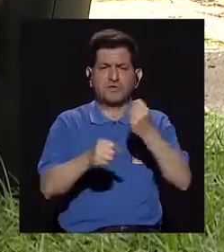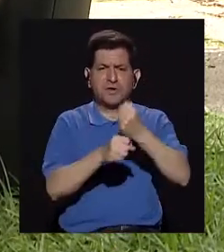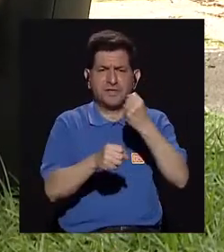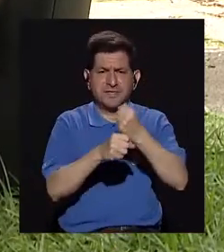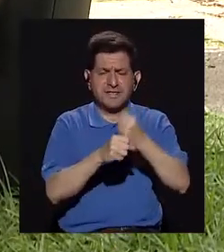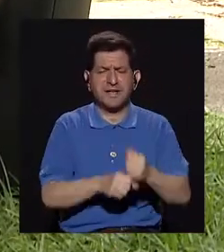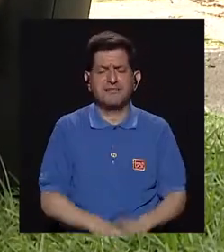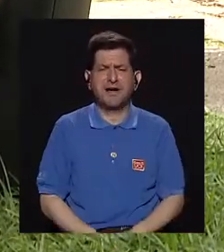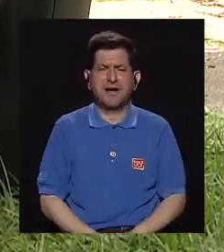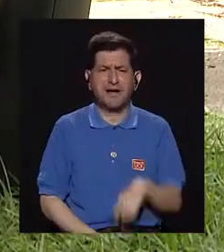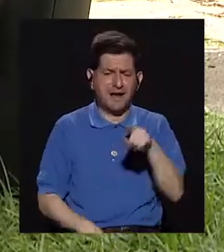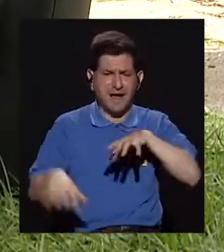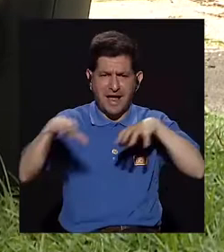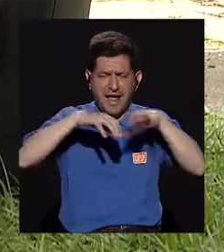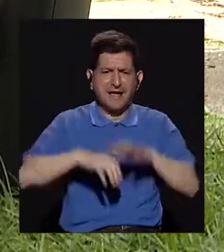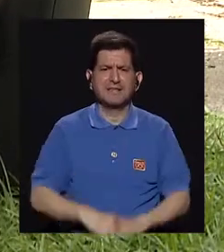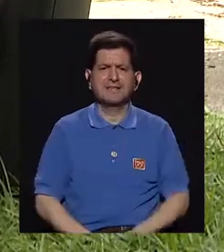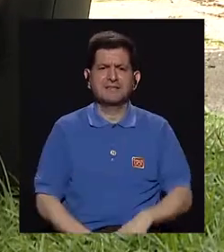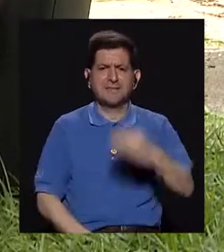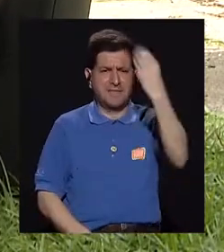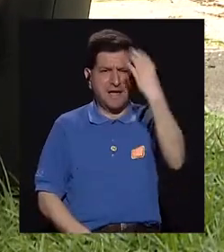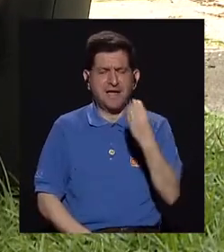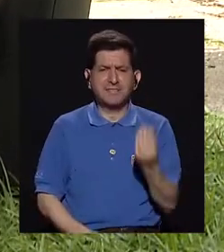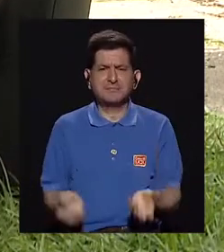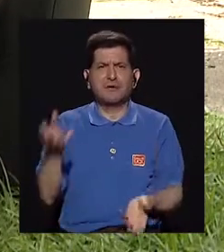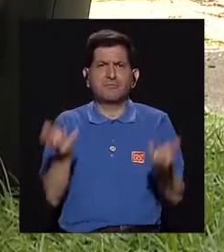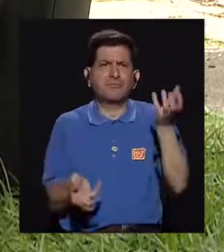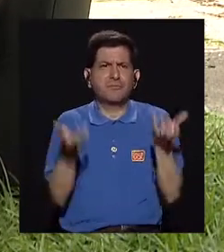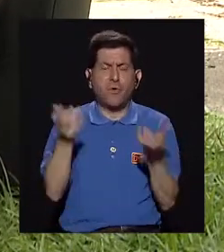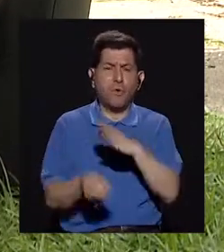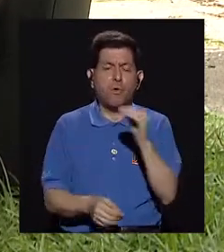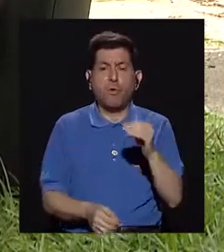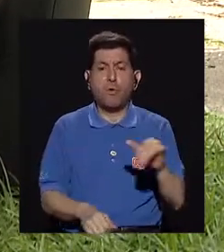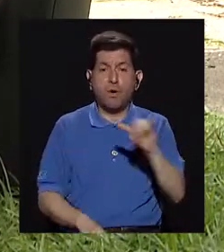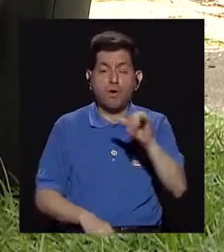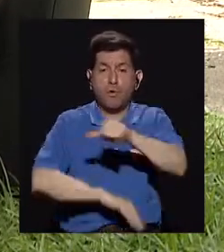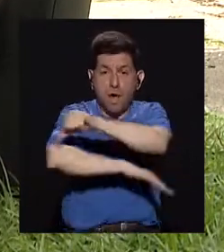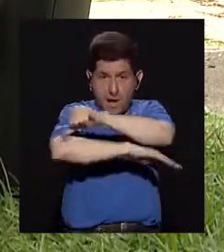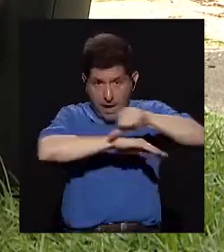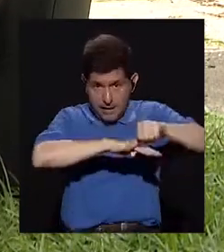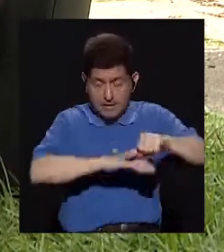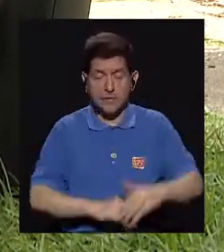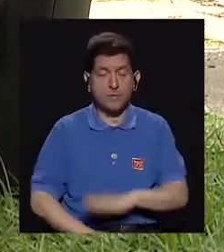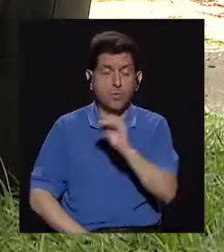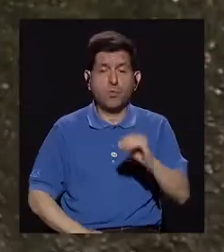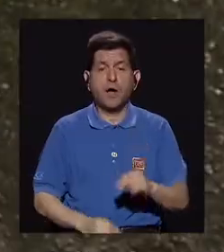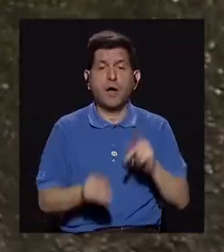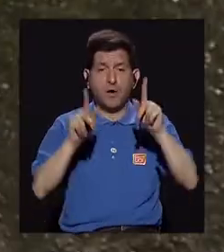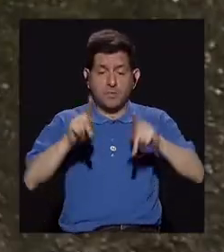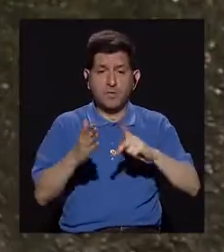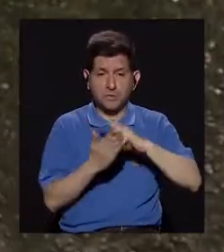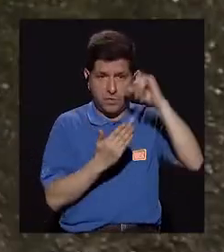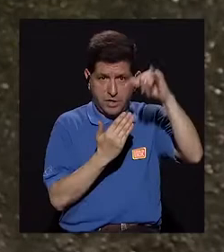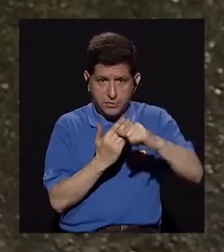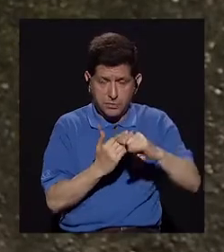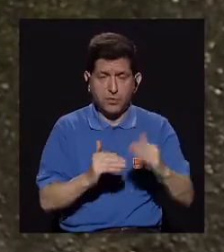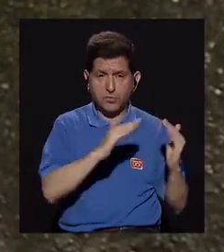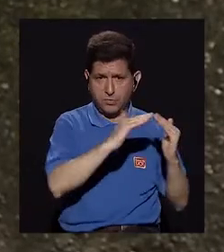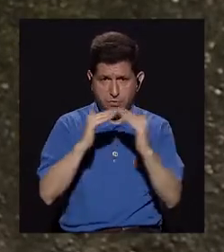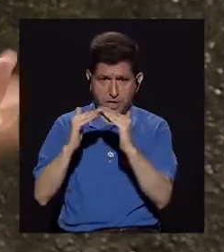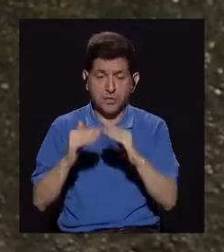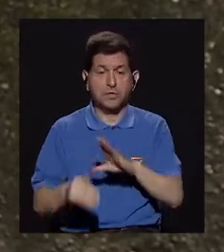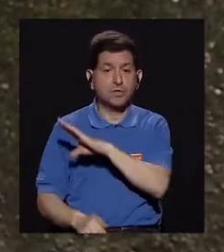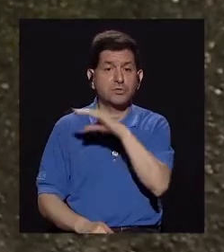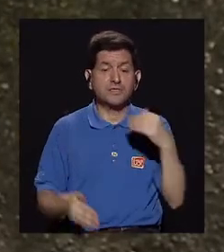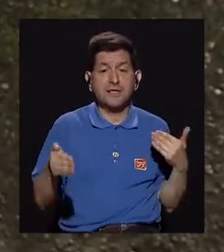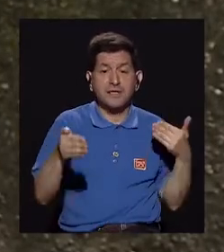semáforo, como con gente pues, ya un perfil más académico, ¿verdad? De arquitectura, de otros temas urbanistas, y también acercar a